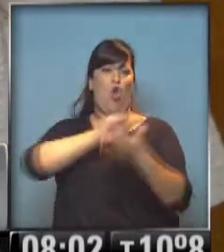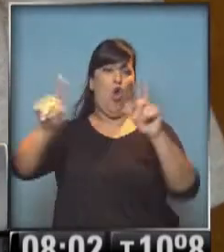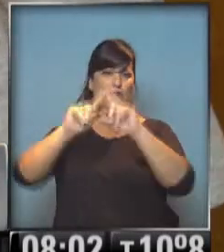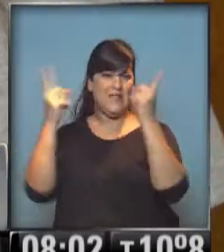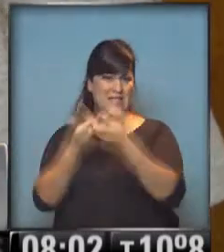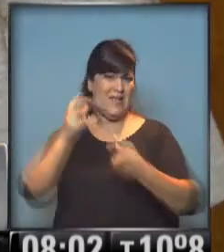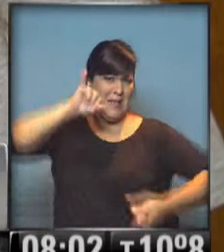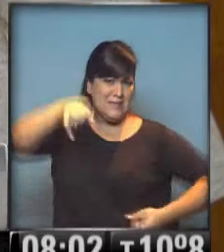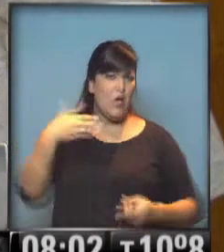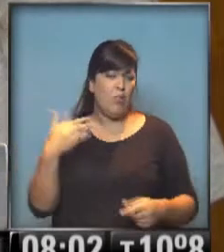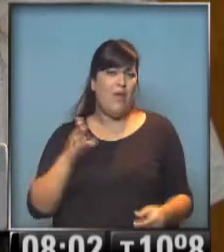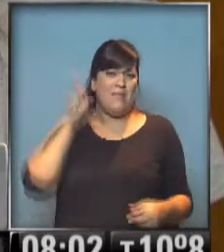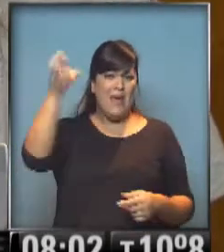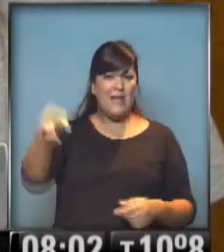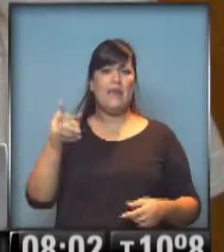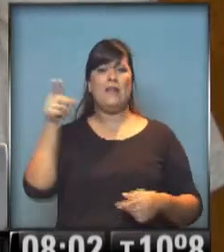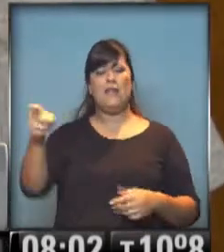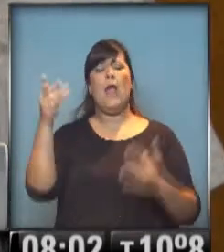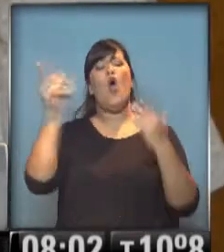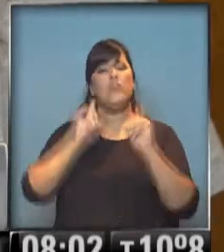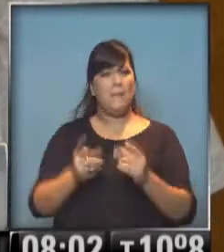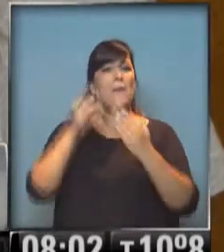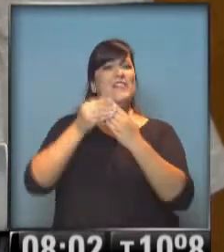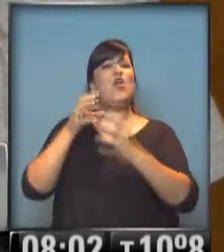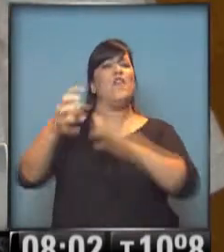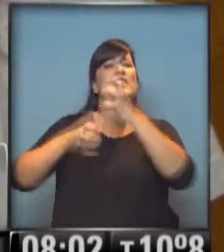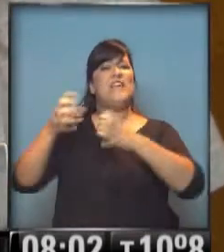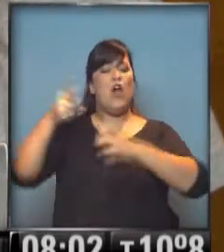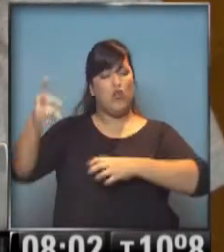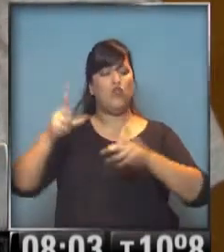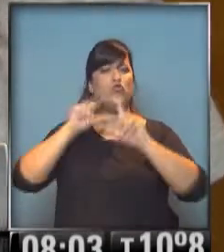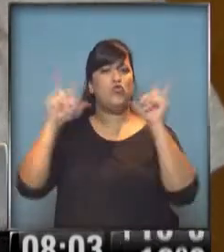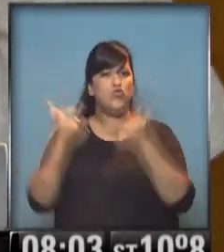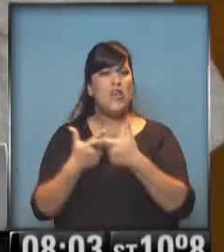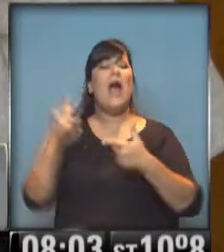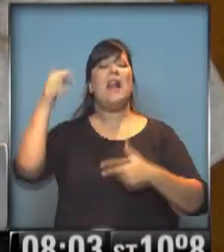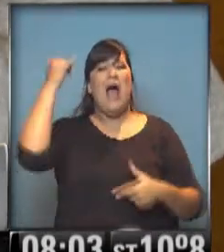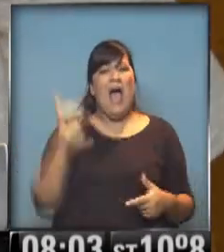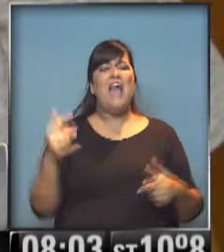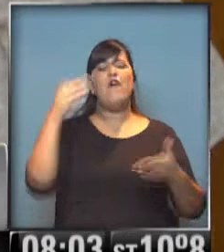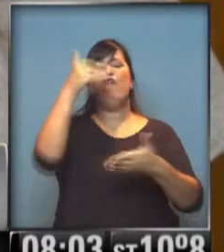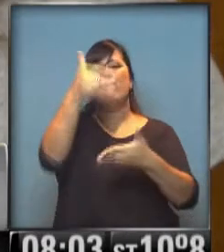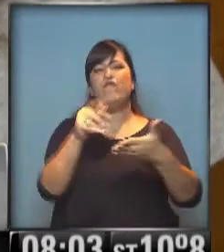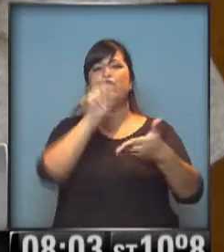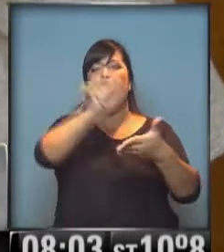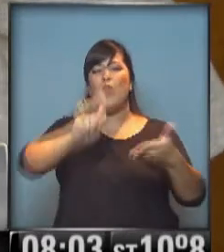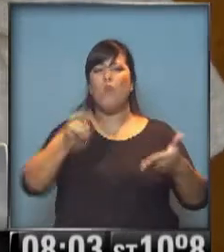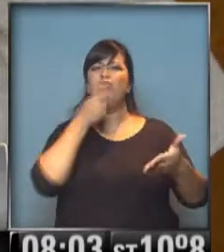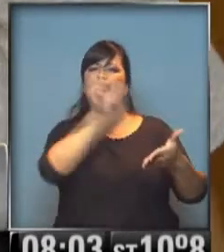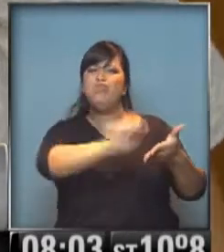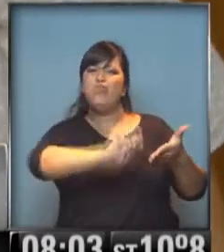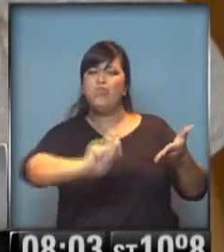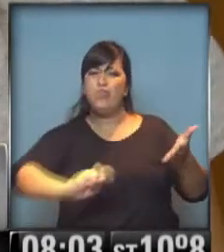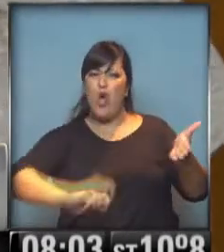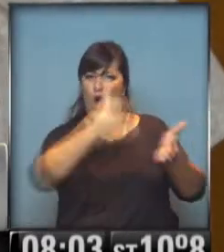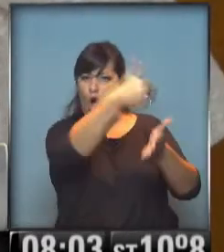en las oficinas del enargás y del ministerio de desarrollo social en todo el país un formulario y lo que tienen que hacer es completar ese formulario